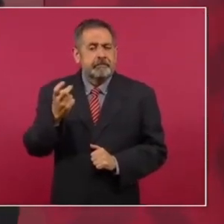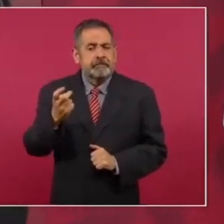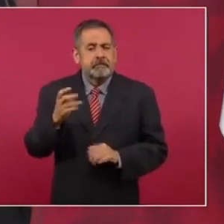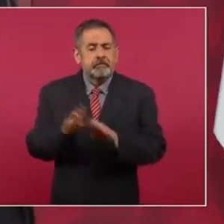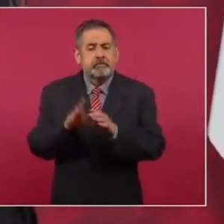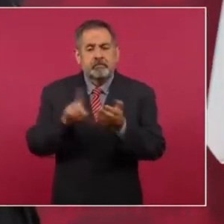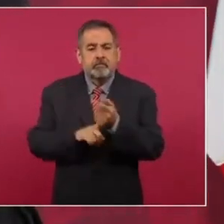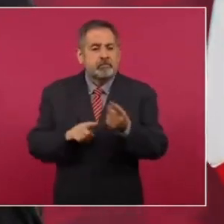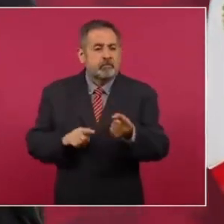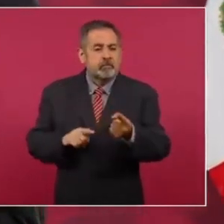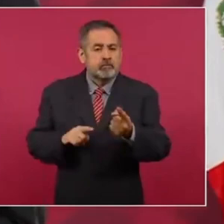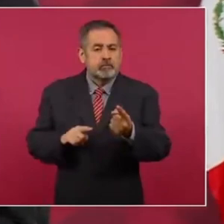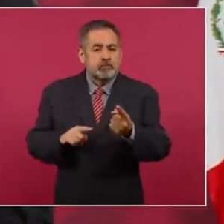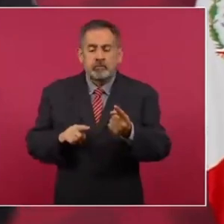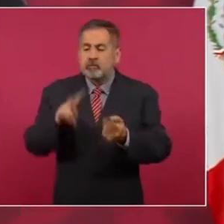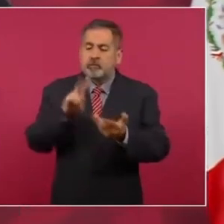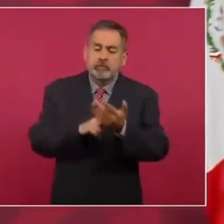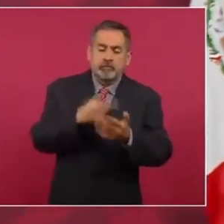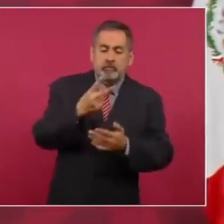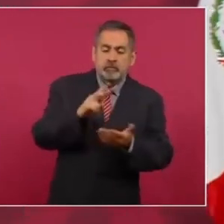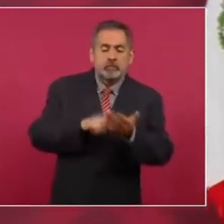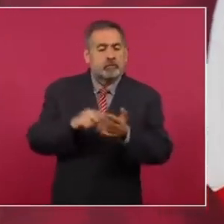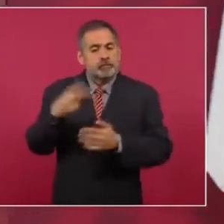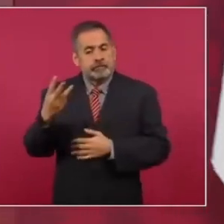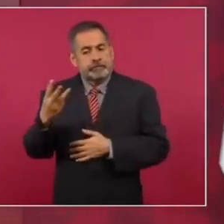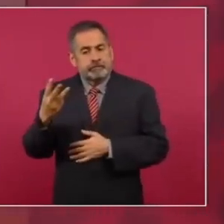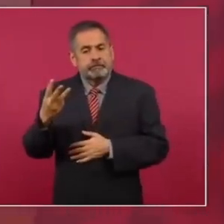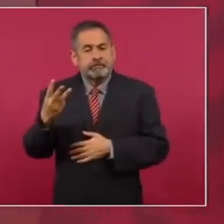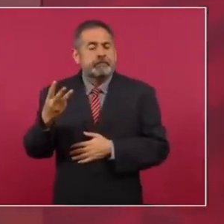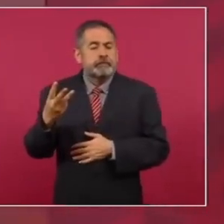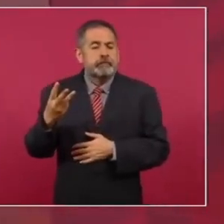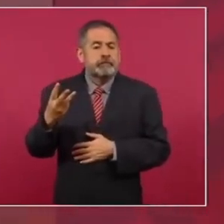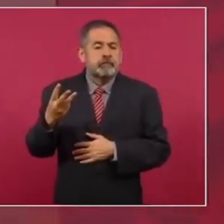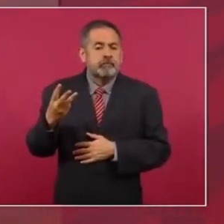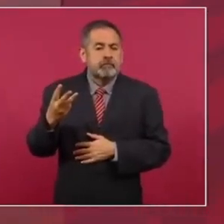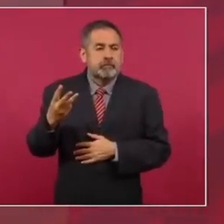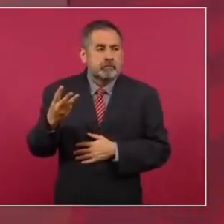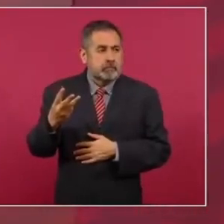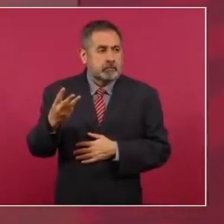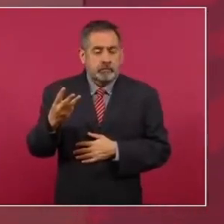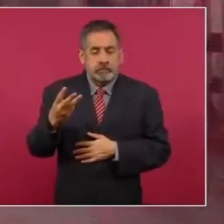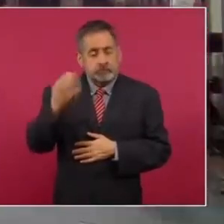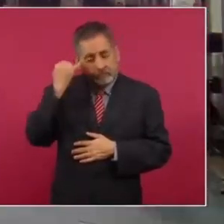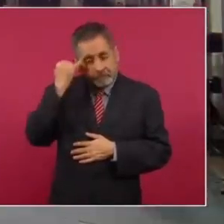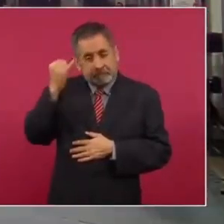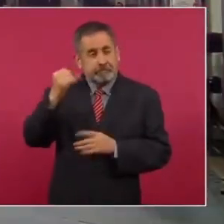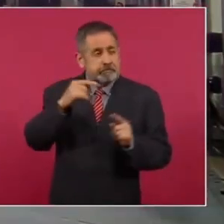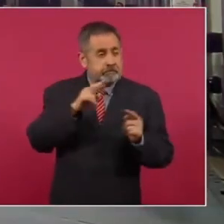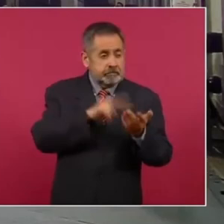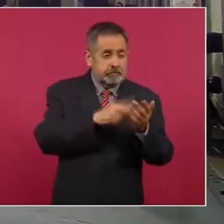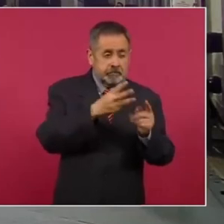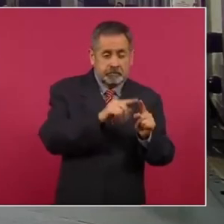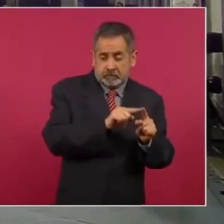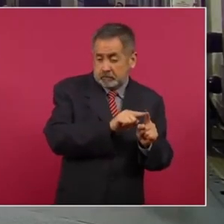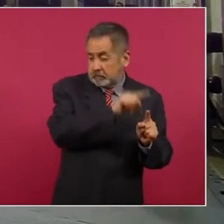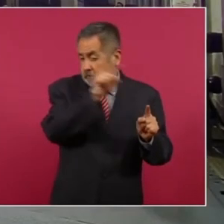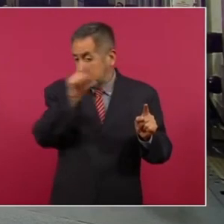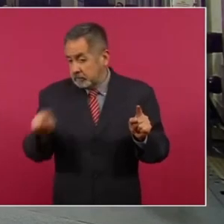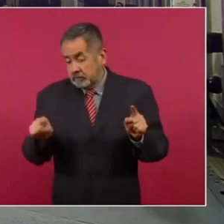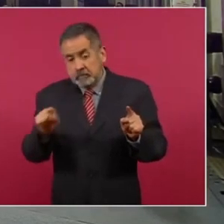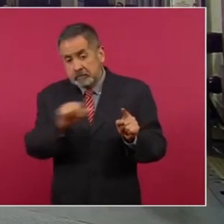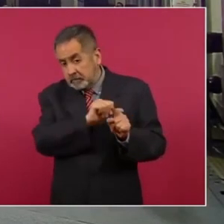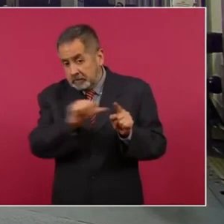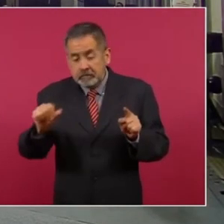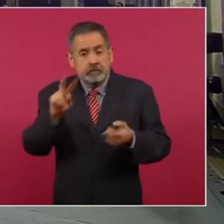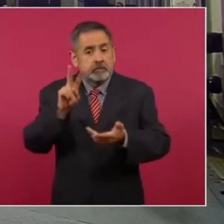Estoy hablando del 2002, 2003, imagínense, hasta el 2018.